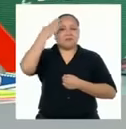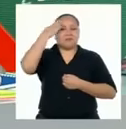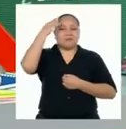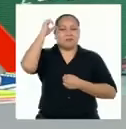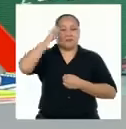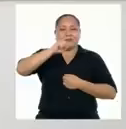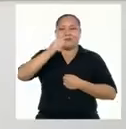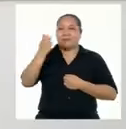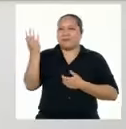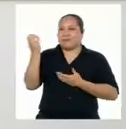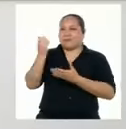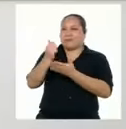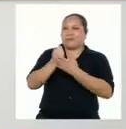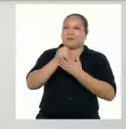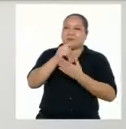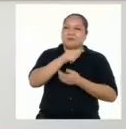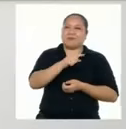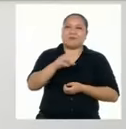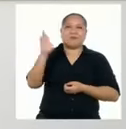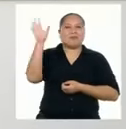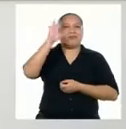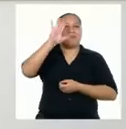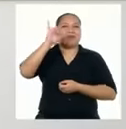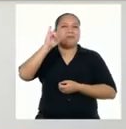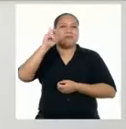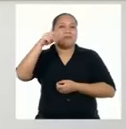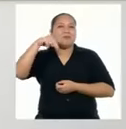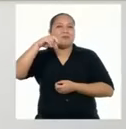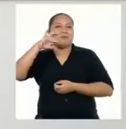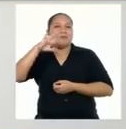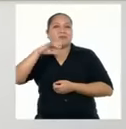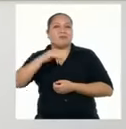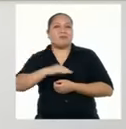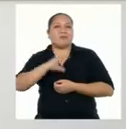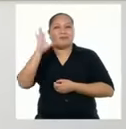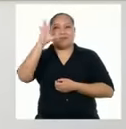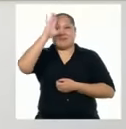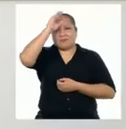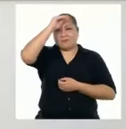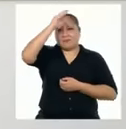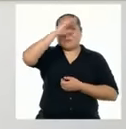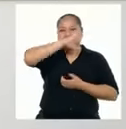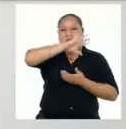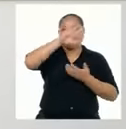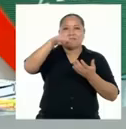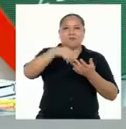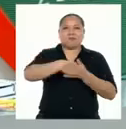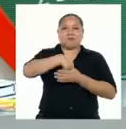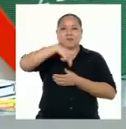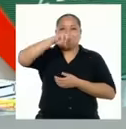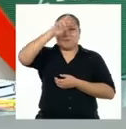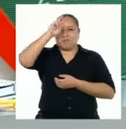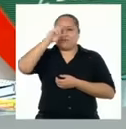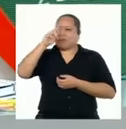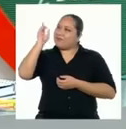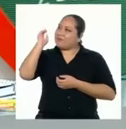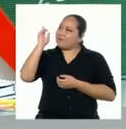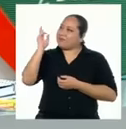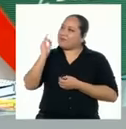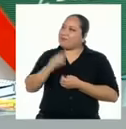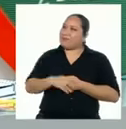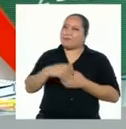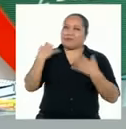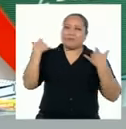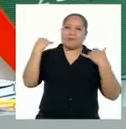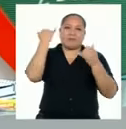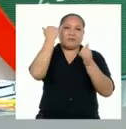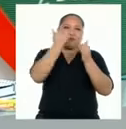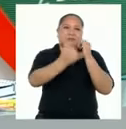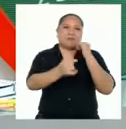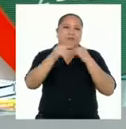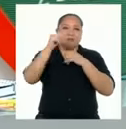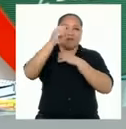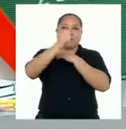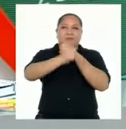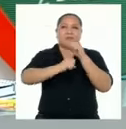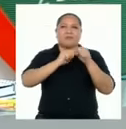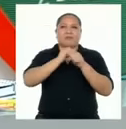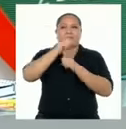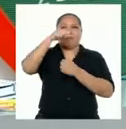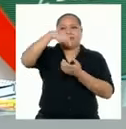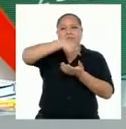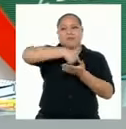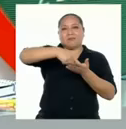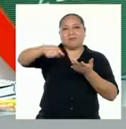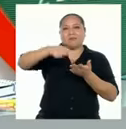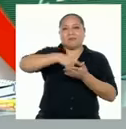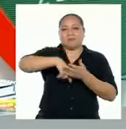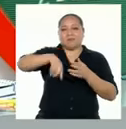puede ayudar con eso. Hola Yanira, hola chicas y chicos de todo el Perú. Profesora, se nos acaba el año y esta semana vamos